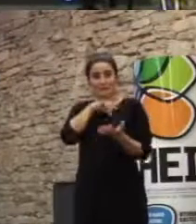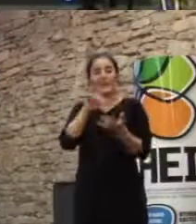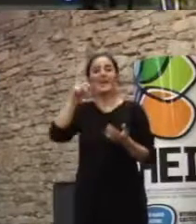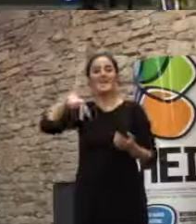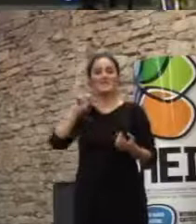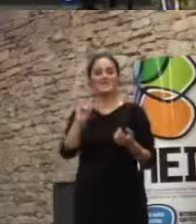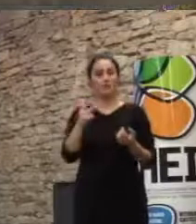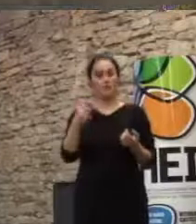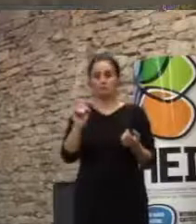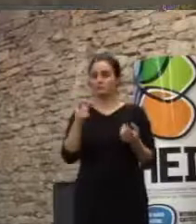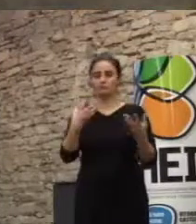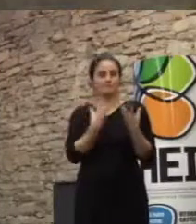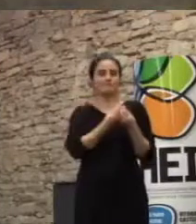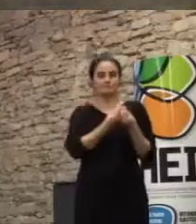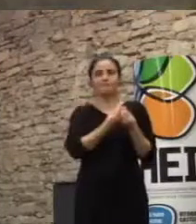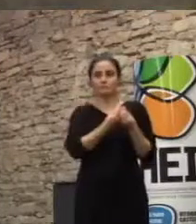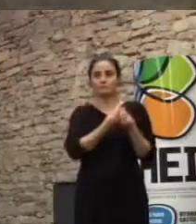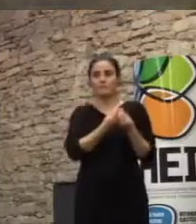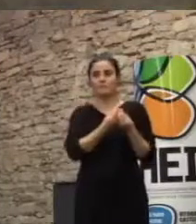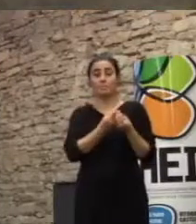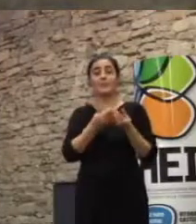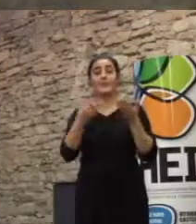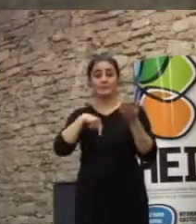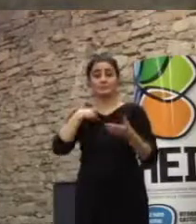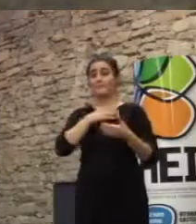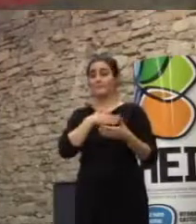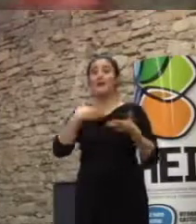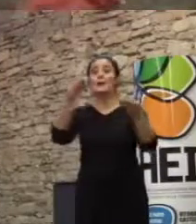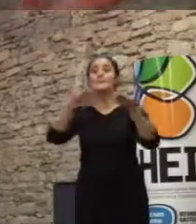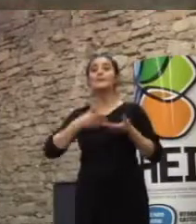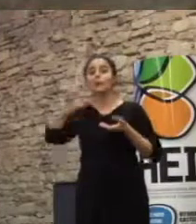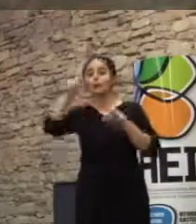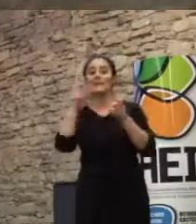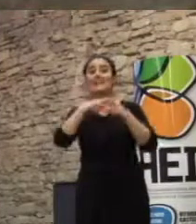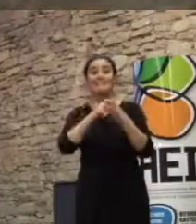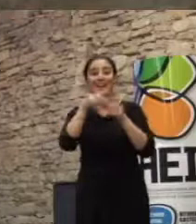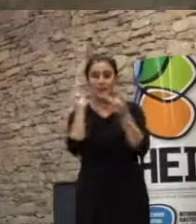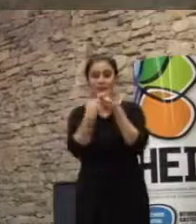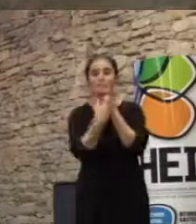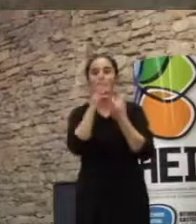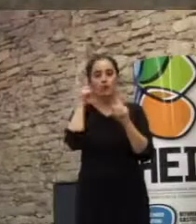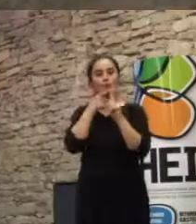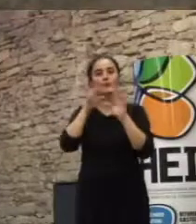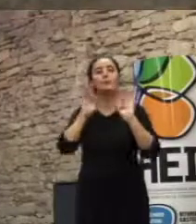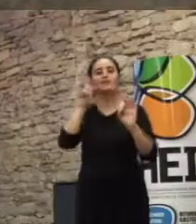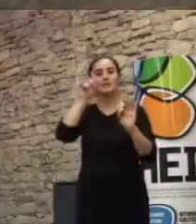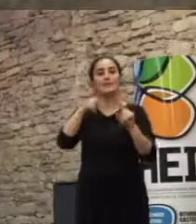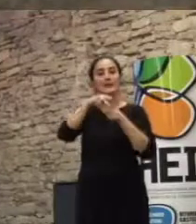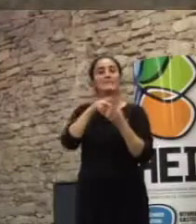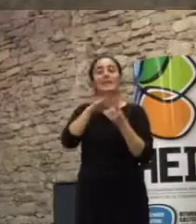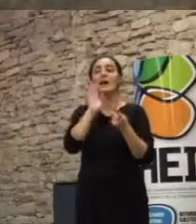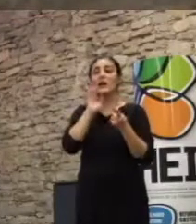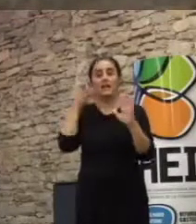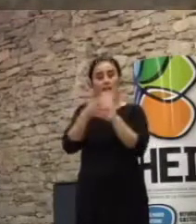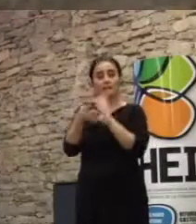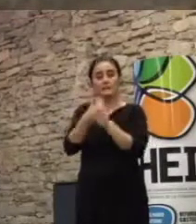ello os invito a que os apuntéis a los talleres porque este es el objetivo también de esta sesión de esos talleres que se ha comentado